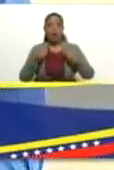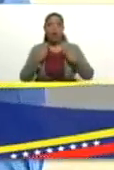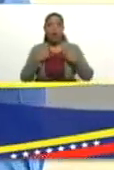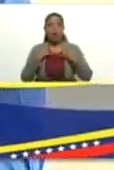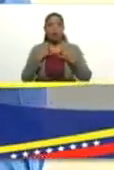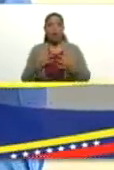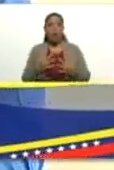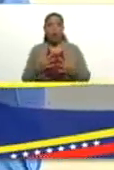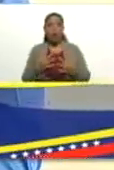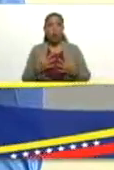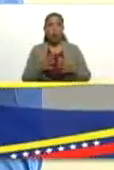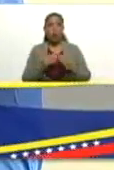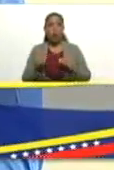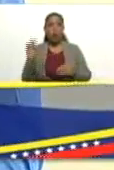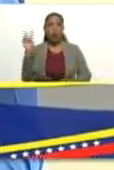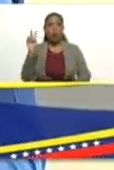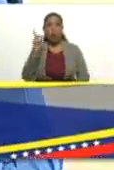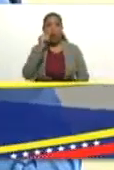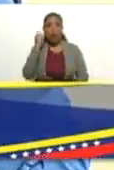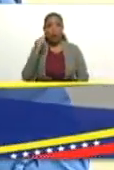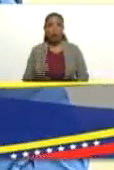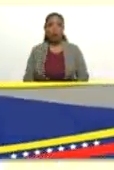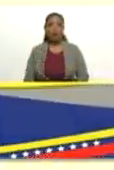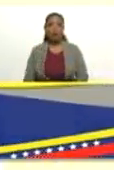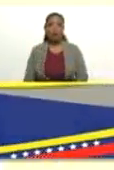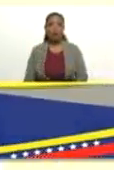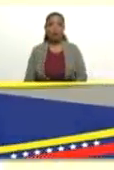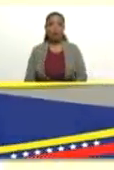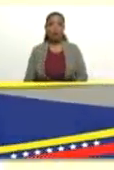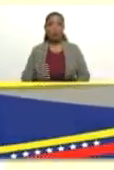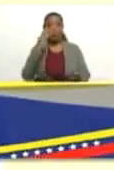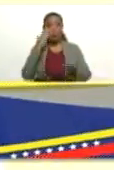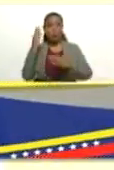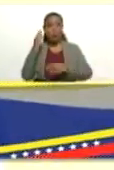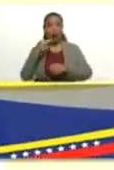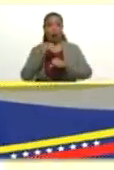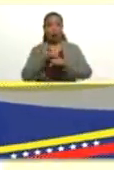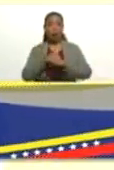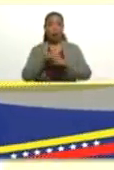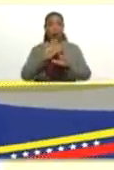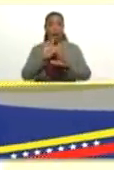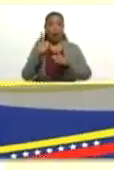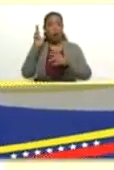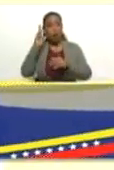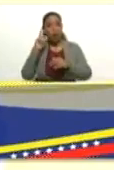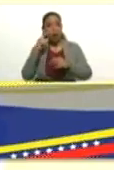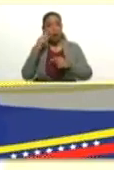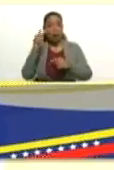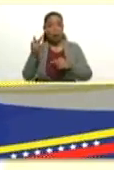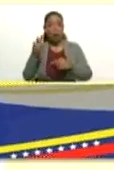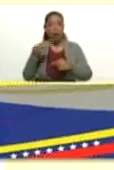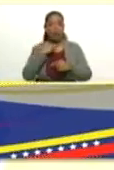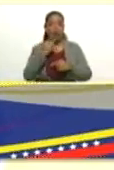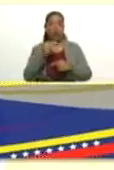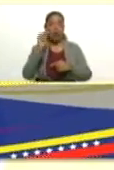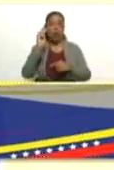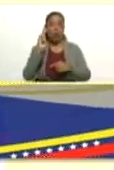dignidad todos los venezolanos y venezolanas. Correcto. Así como hemos escuchado a Héctor, vamos a escuchar a una vocera de la